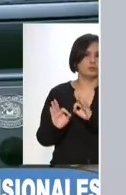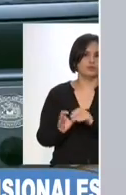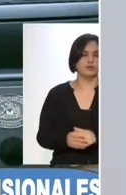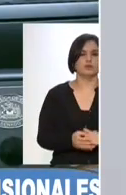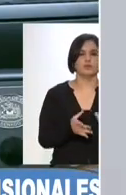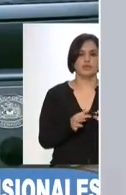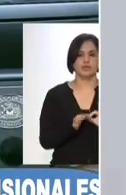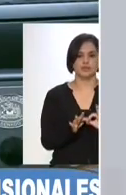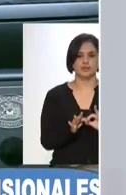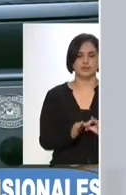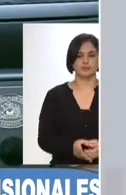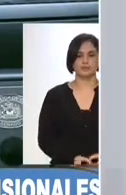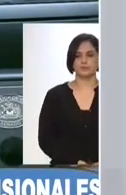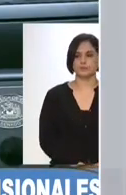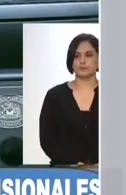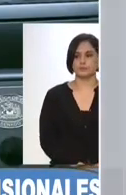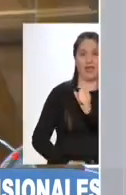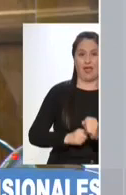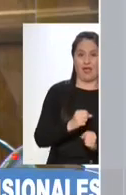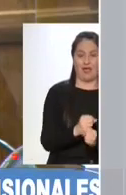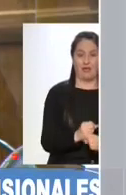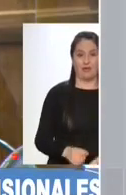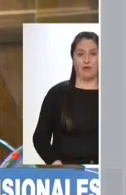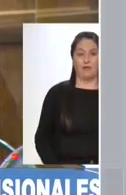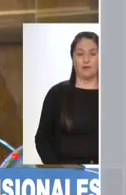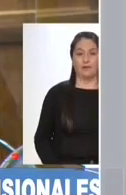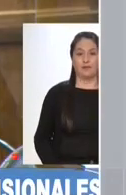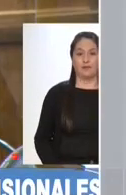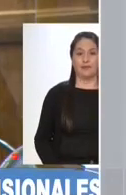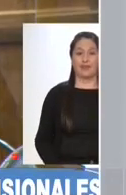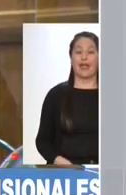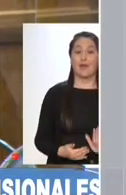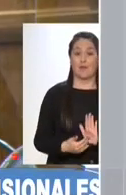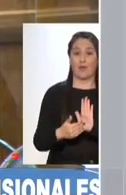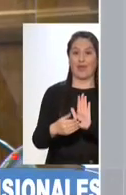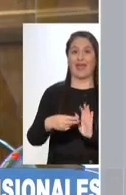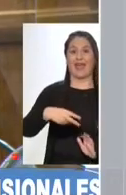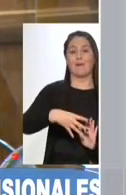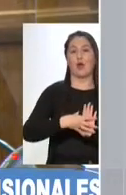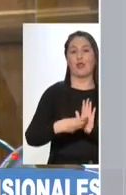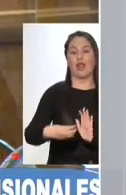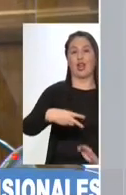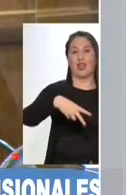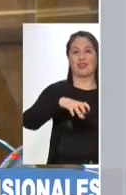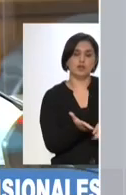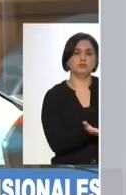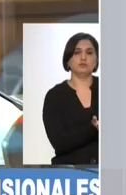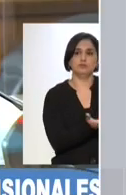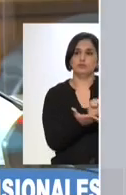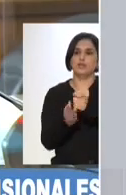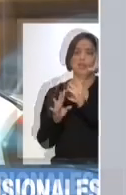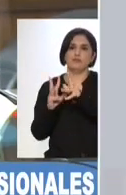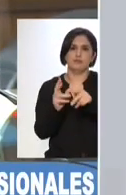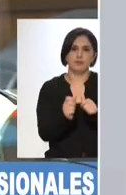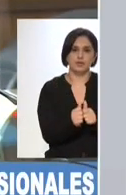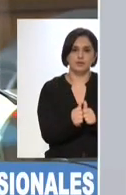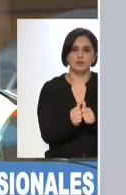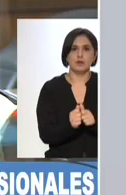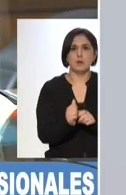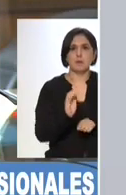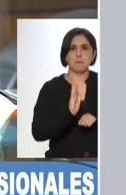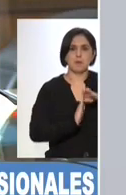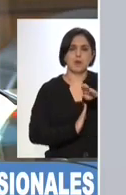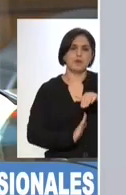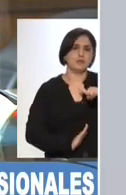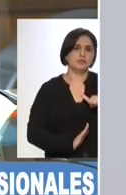compararnos con aquellos países que se han tenido éxito en el tema de las pensiones. A ver, veamos lo que va a suceder en la comisión mixta. ¿Cuál es su expectativa